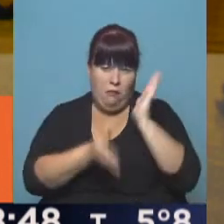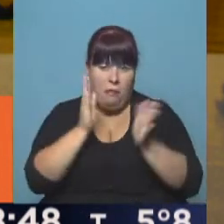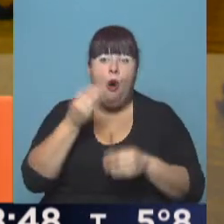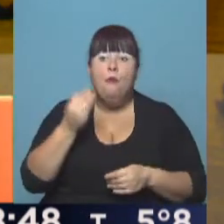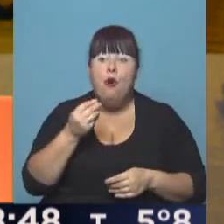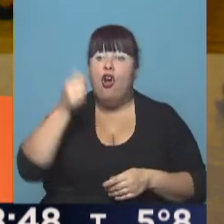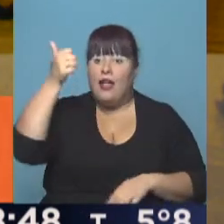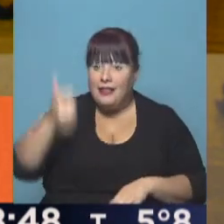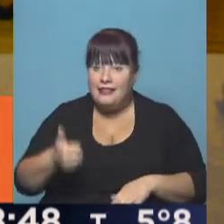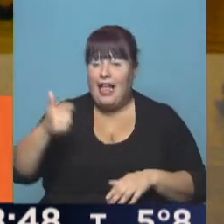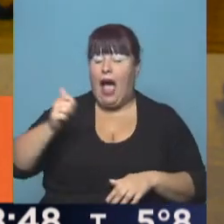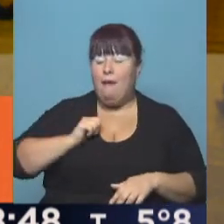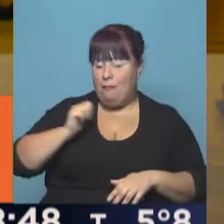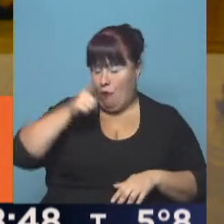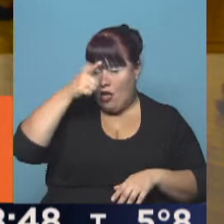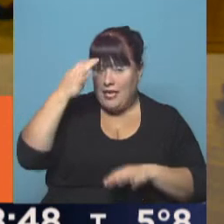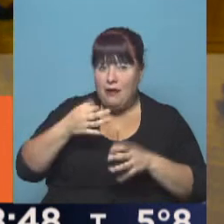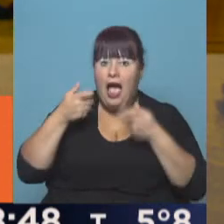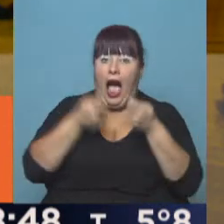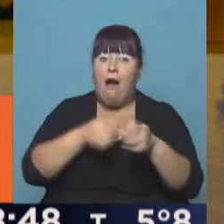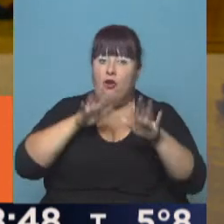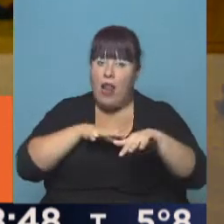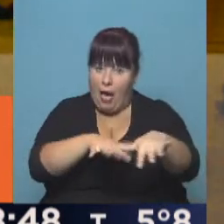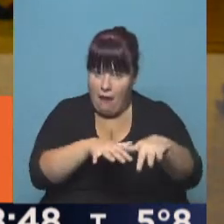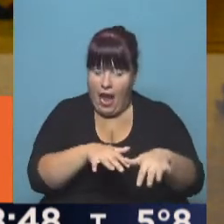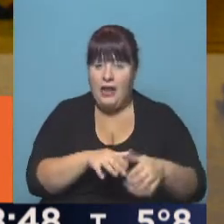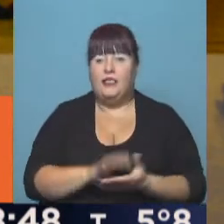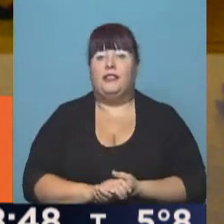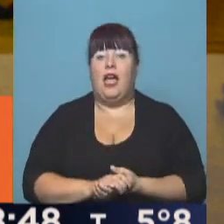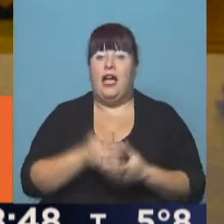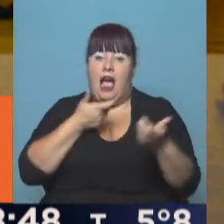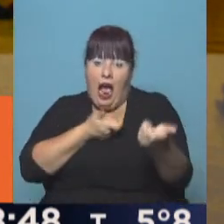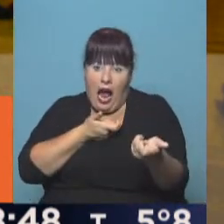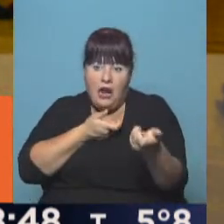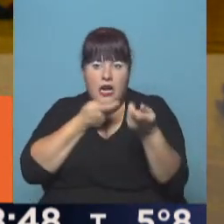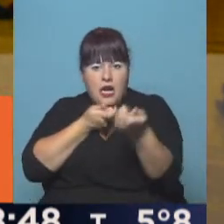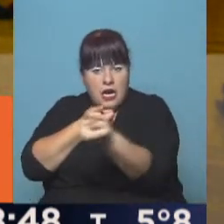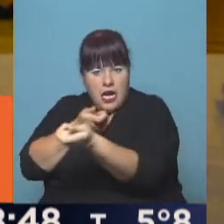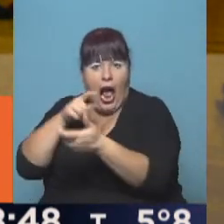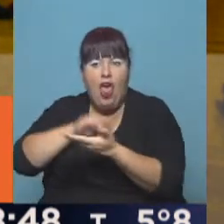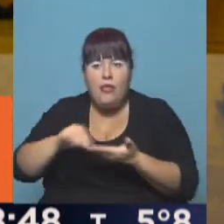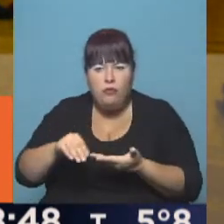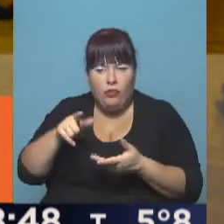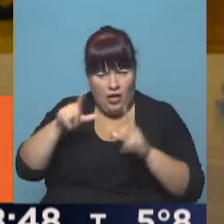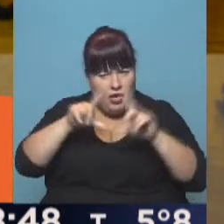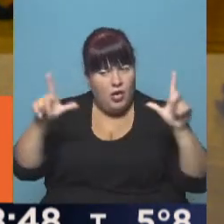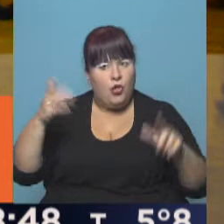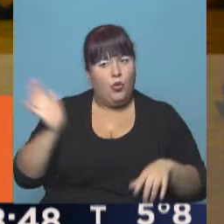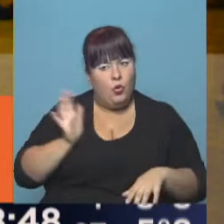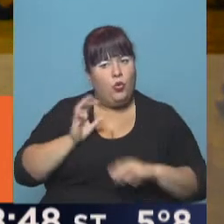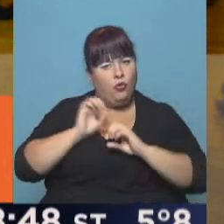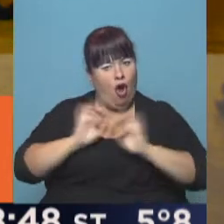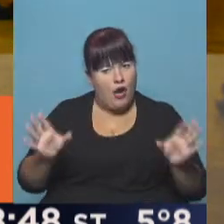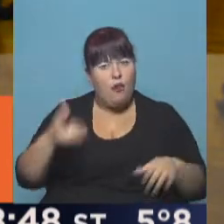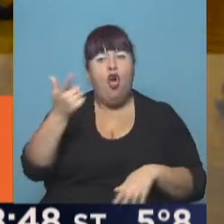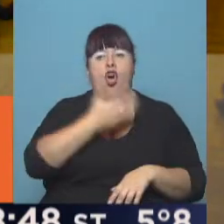la presencia de la infantería que escoltó a la movilización con sus armas apuntando a los legisladores son imágenes muy fuertes